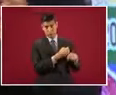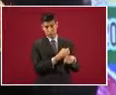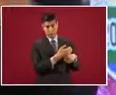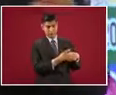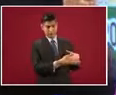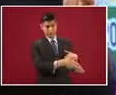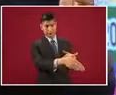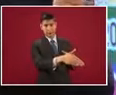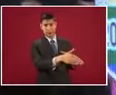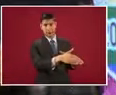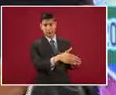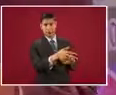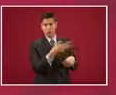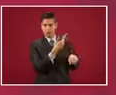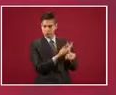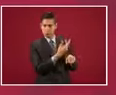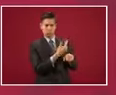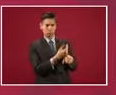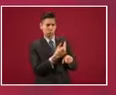mientras se vende,